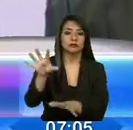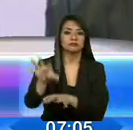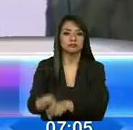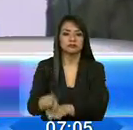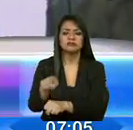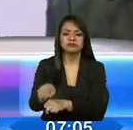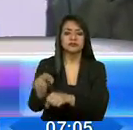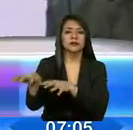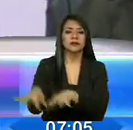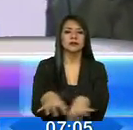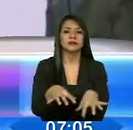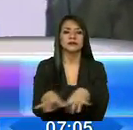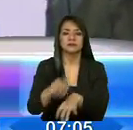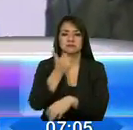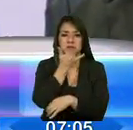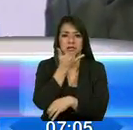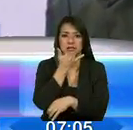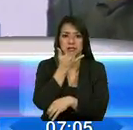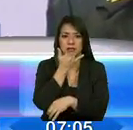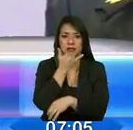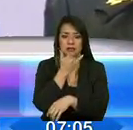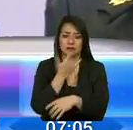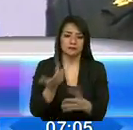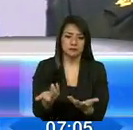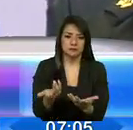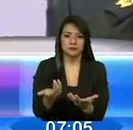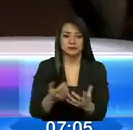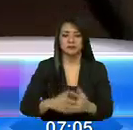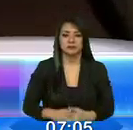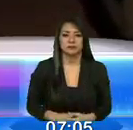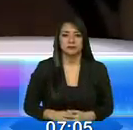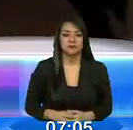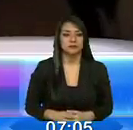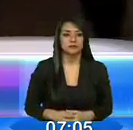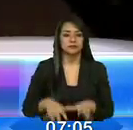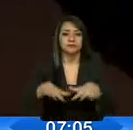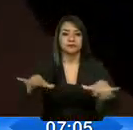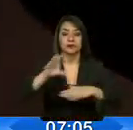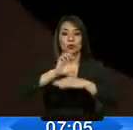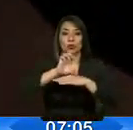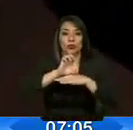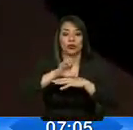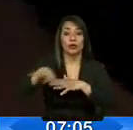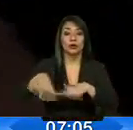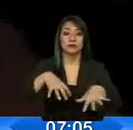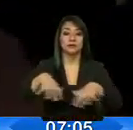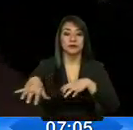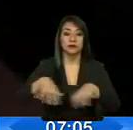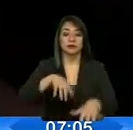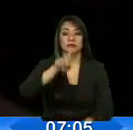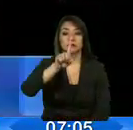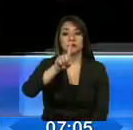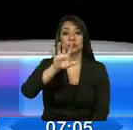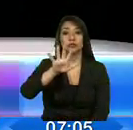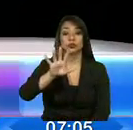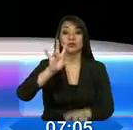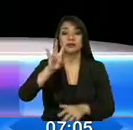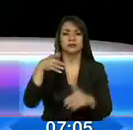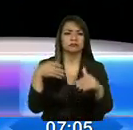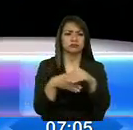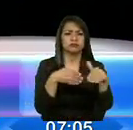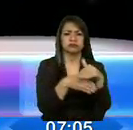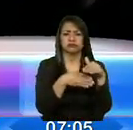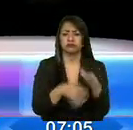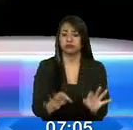realizan actividades contra todas sus formas de delinquir. A nivel nacional se realizaron 157 intervenciones en un